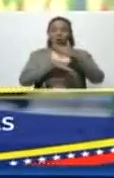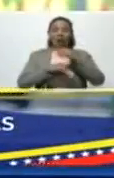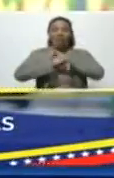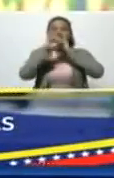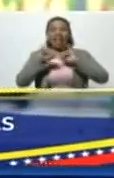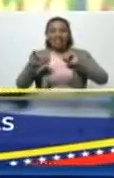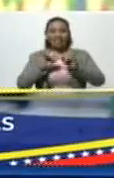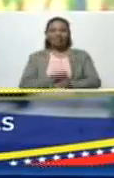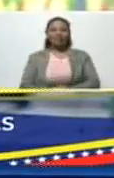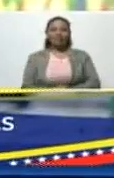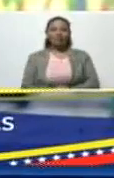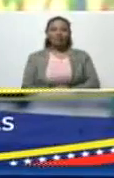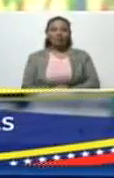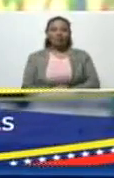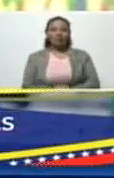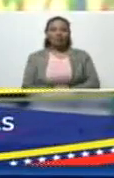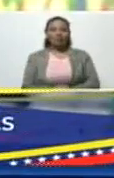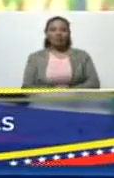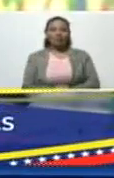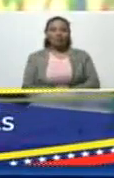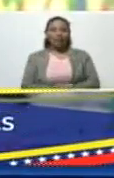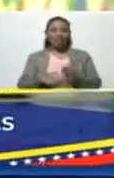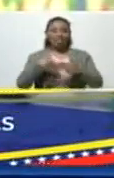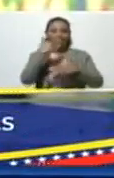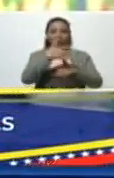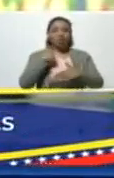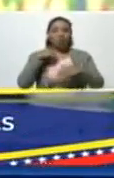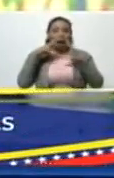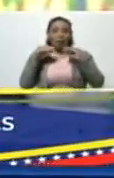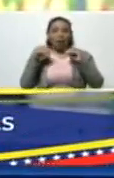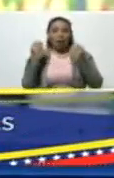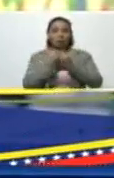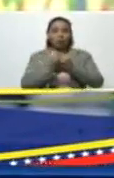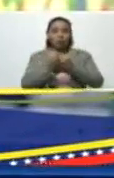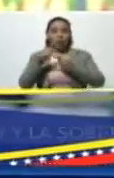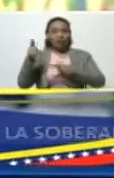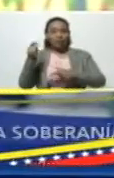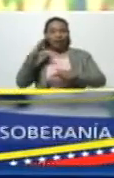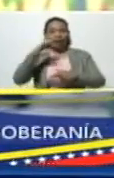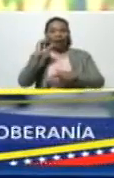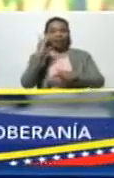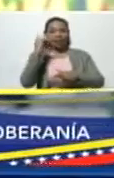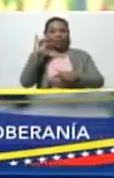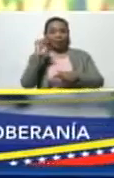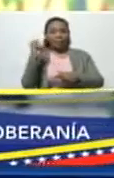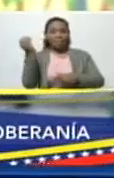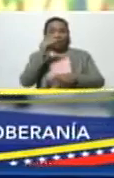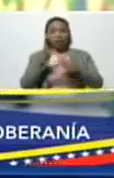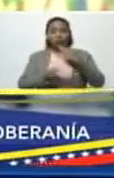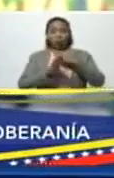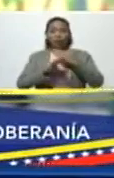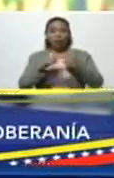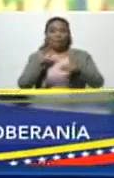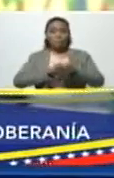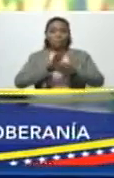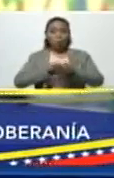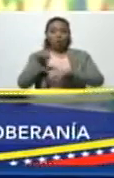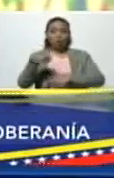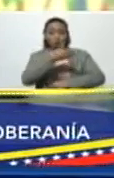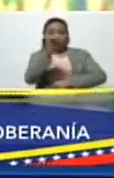contento. Y luego de que hablé con Cardier más todavía. ¿Ah? Por eso ustedes tienen